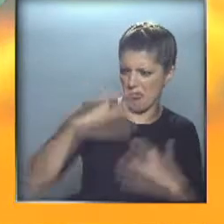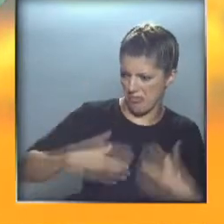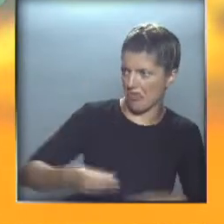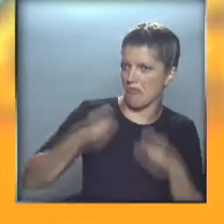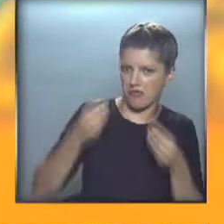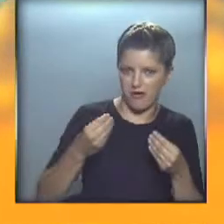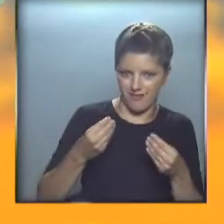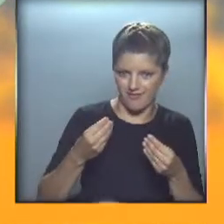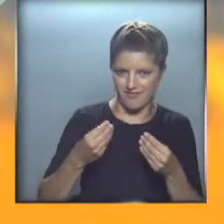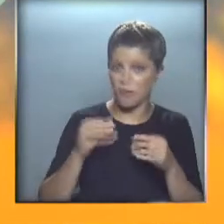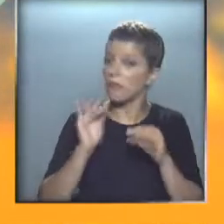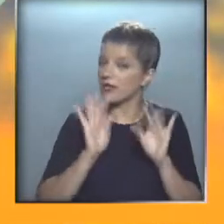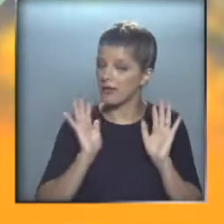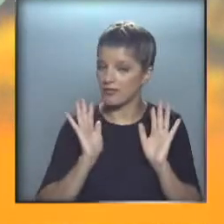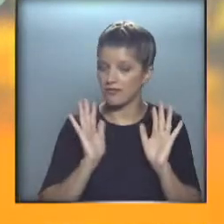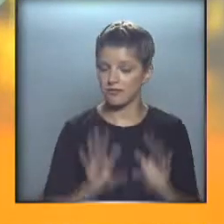también? Claro.